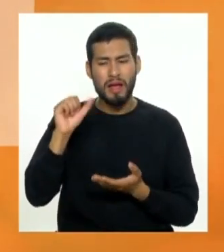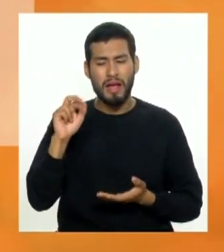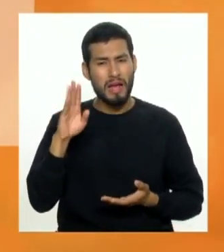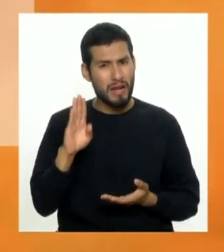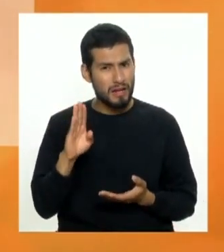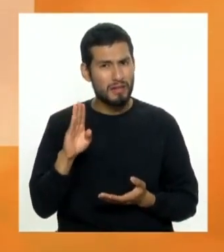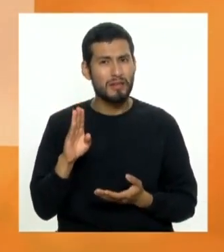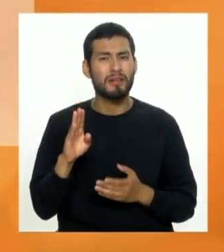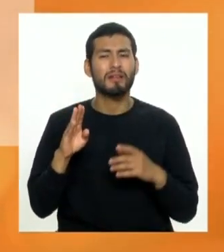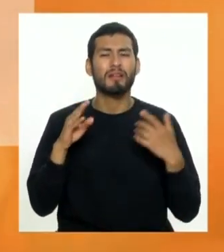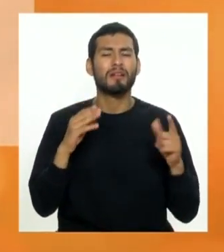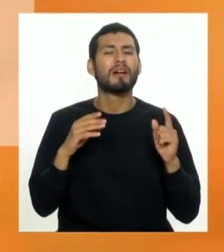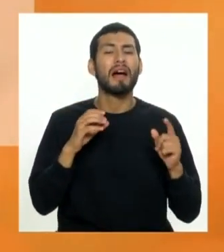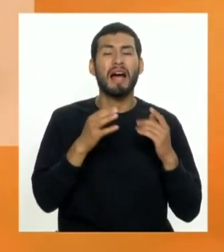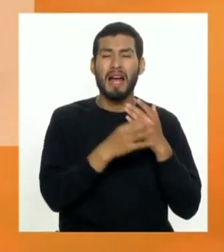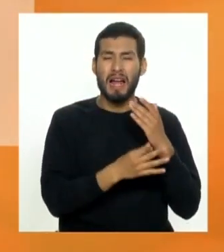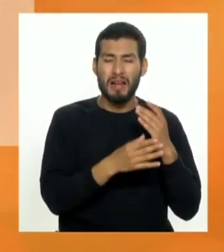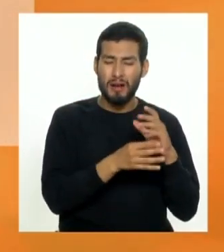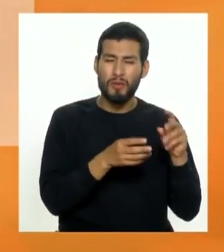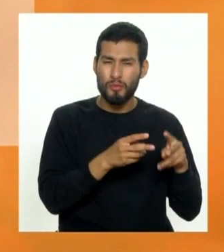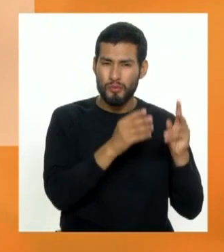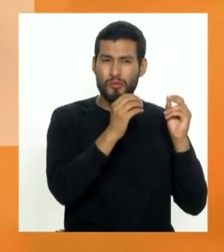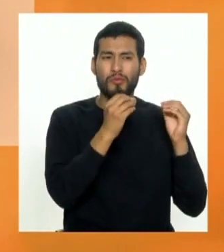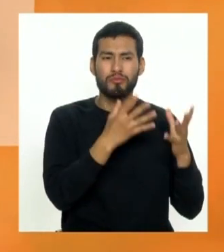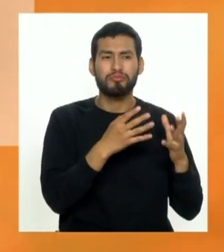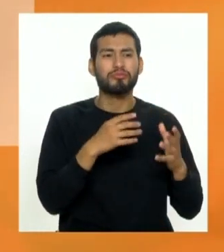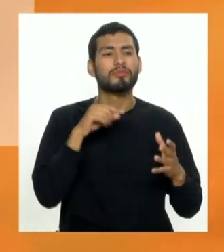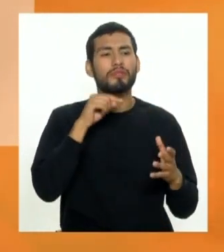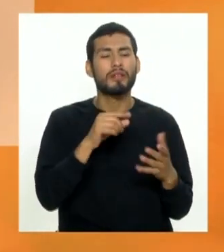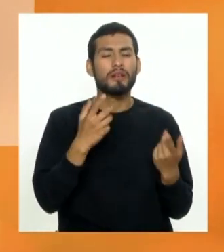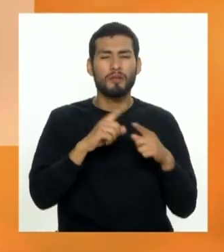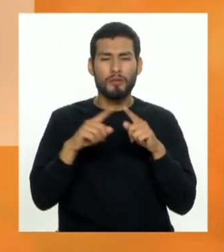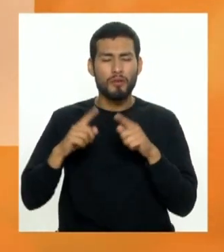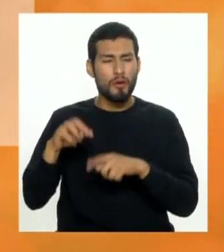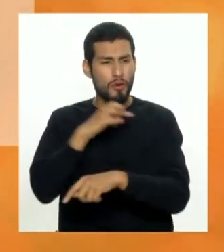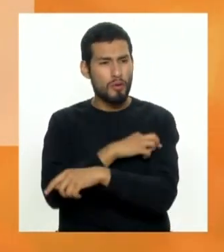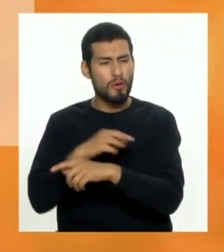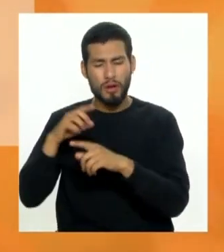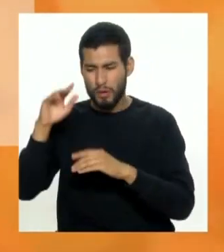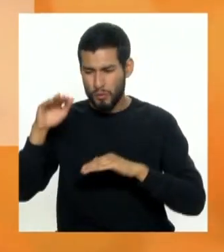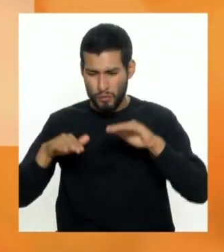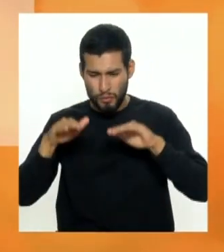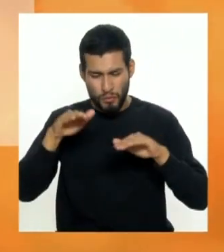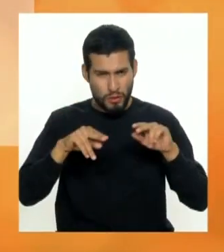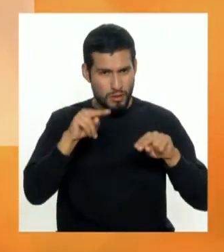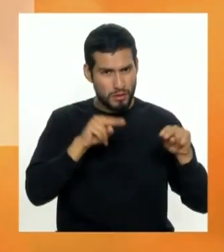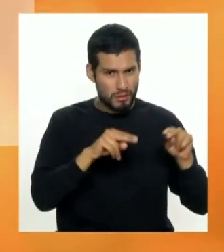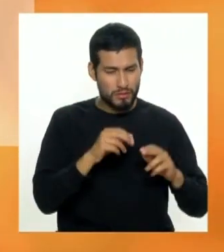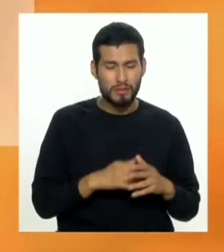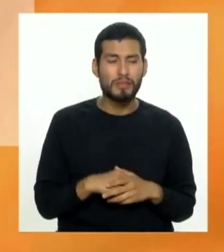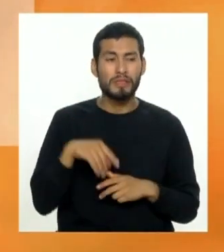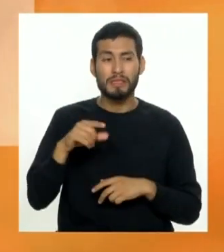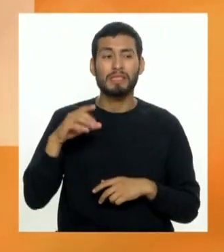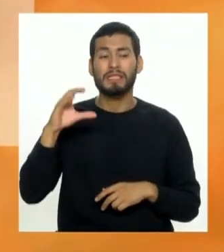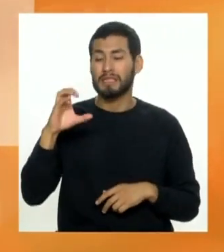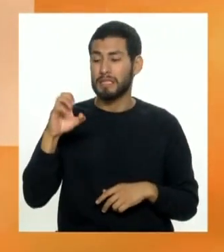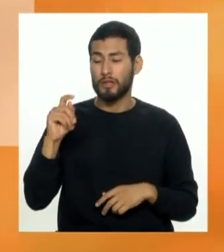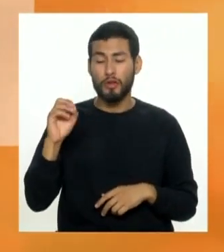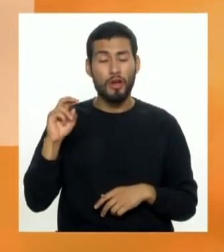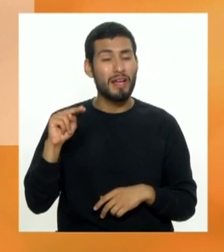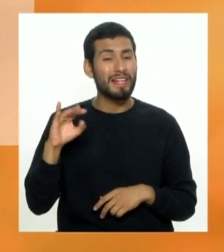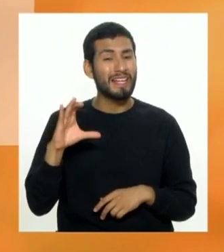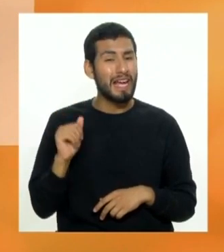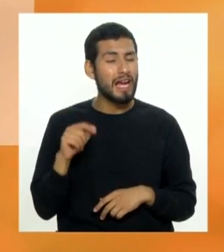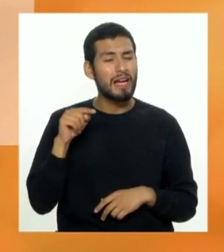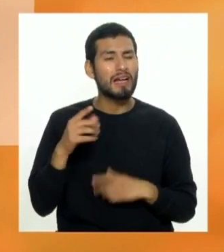carbohidratos, rico en grasas y con proteínas en diferentes cantidades. En la dieta cetogénica, la grasa